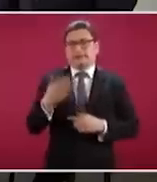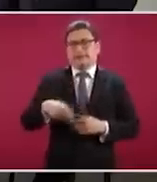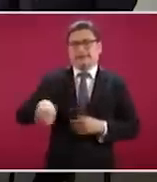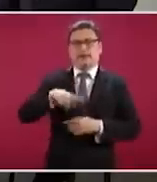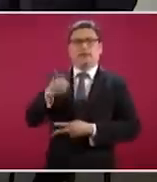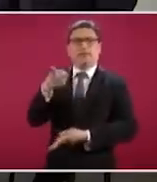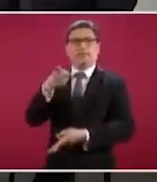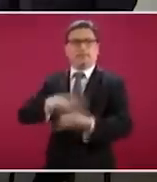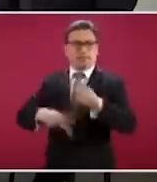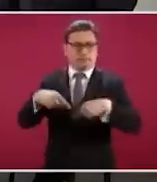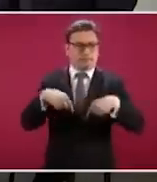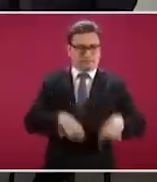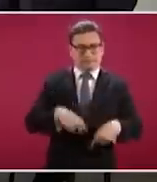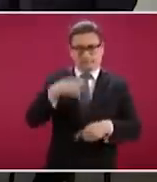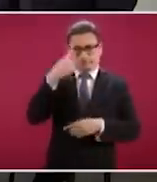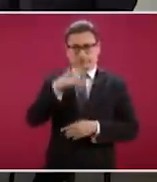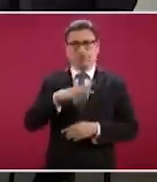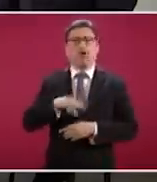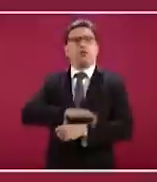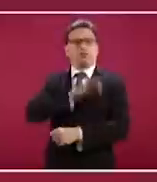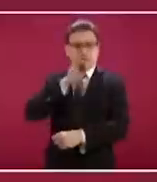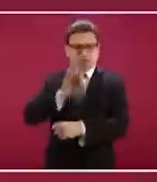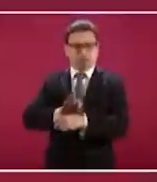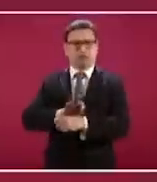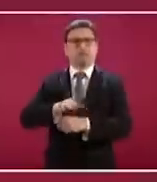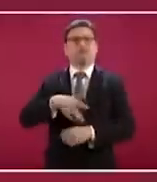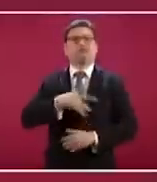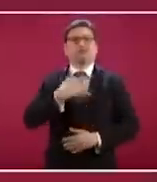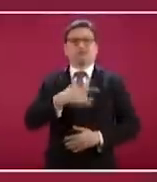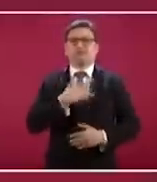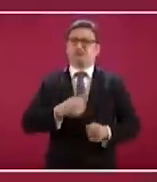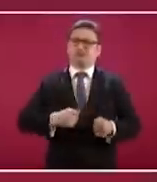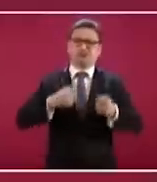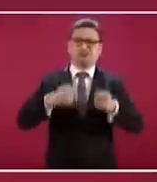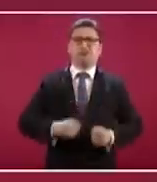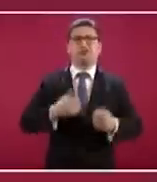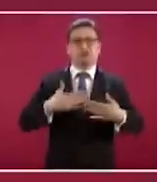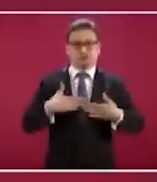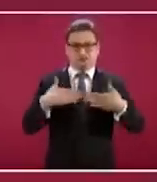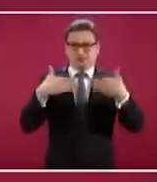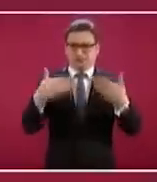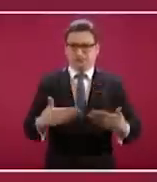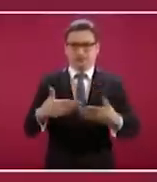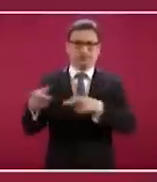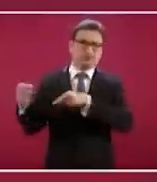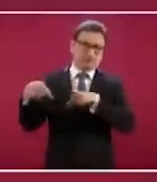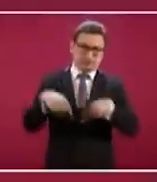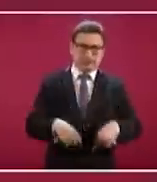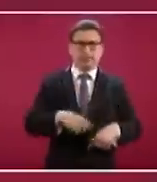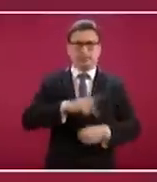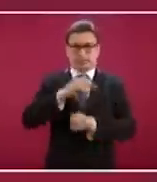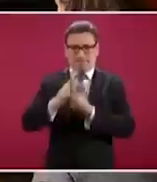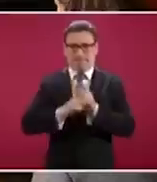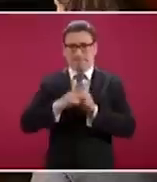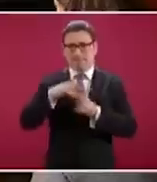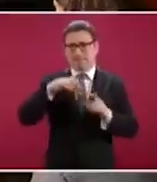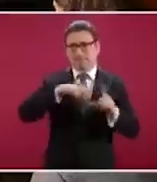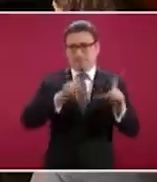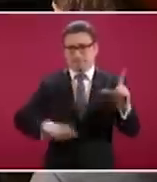venir protegidos y con toda la confianza a nuestro país, que